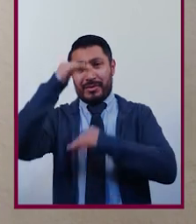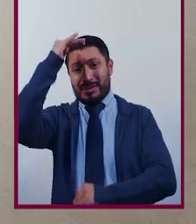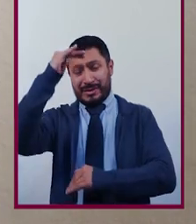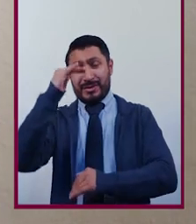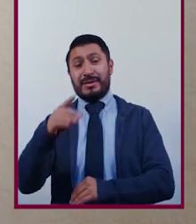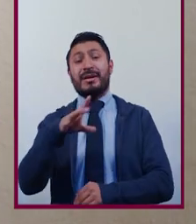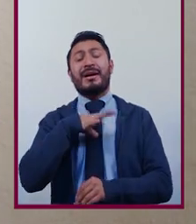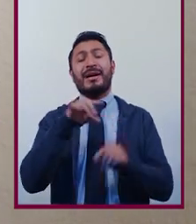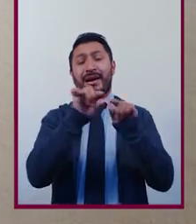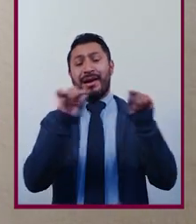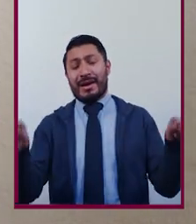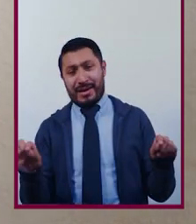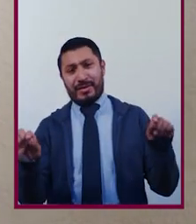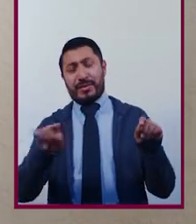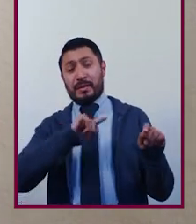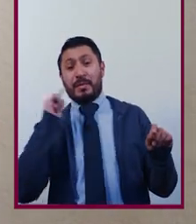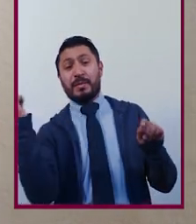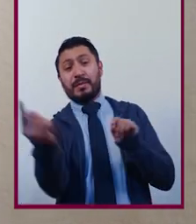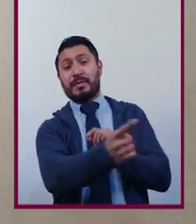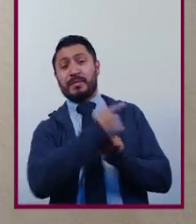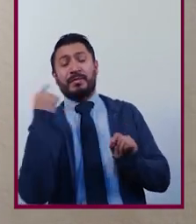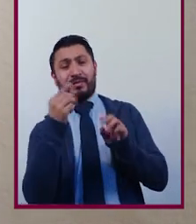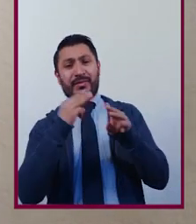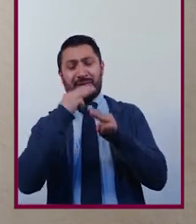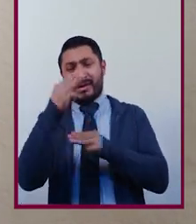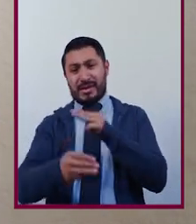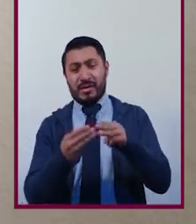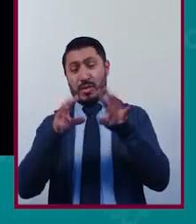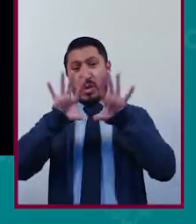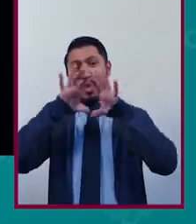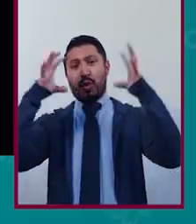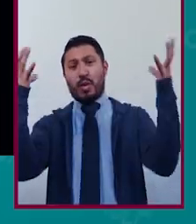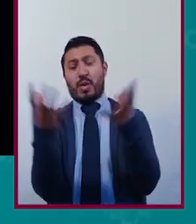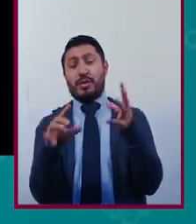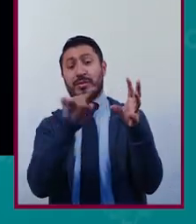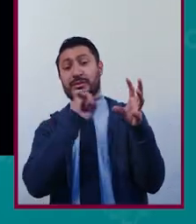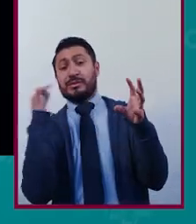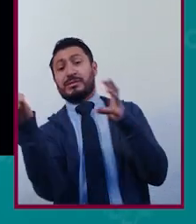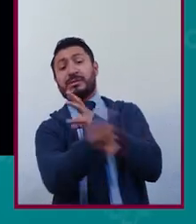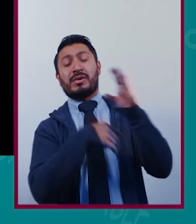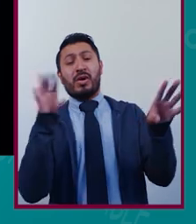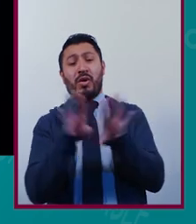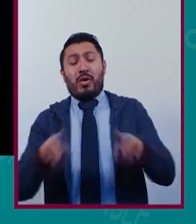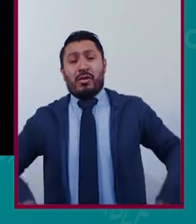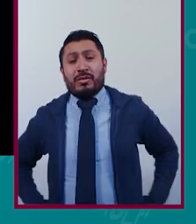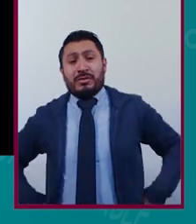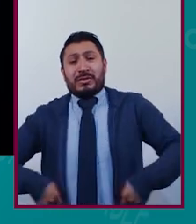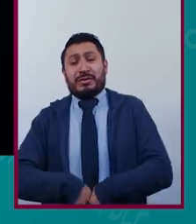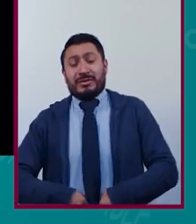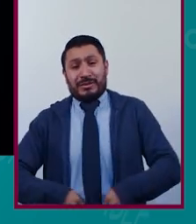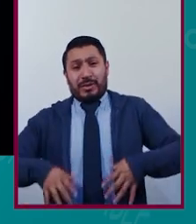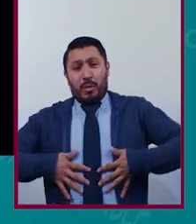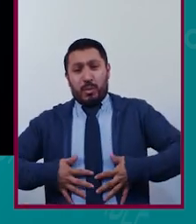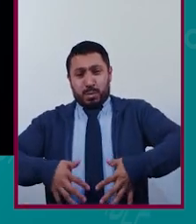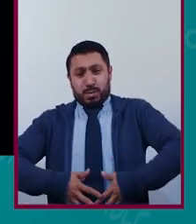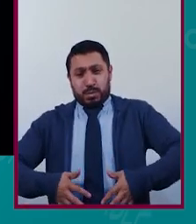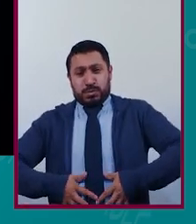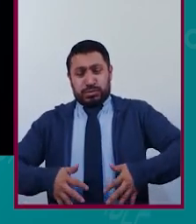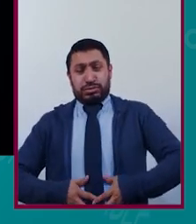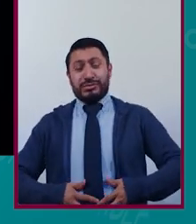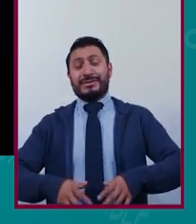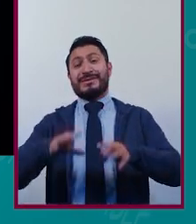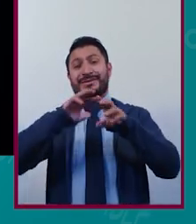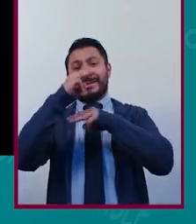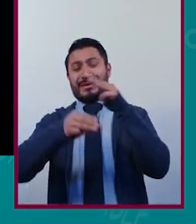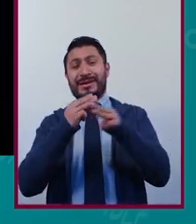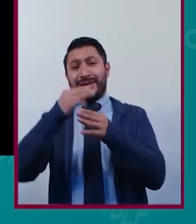el círculo máximo perpendicular en el eje de rotación de la Tierra, como su cinturón en la parte más ancha de la barriga, el cual divide el